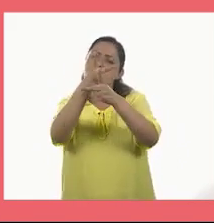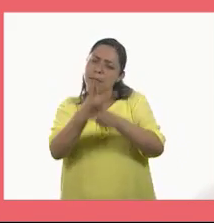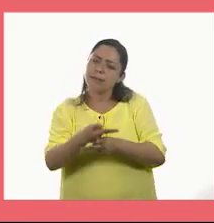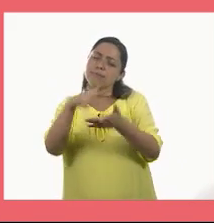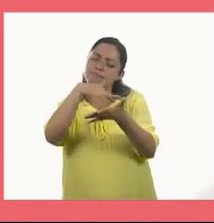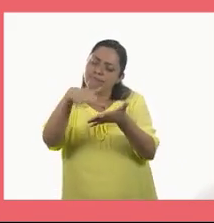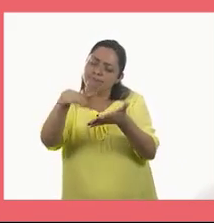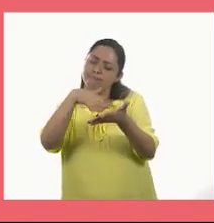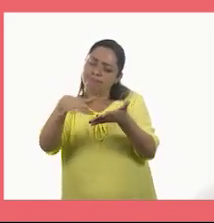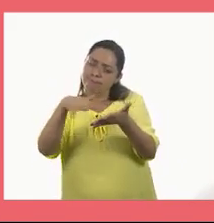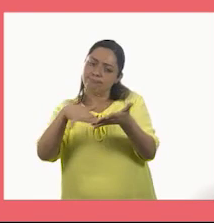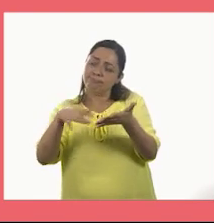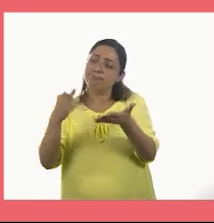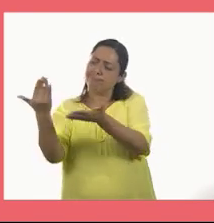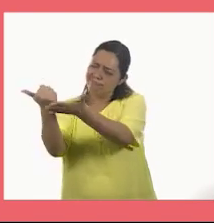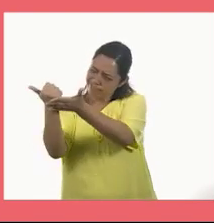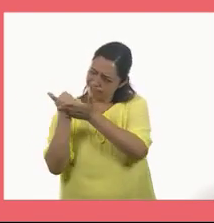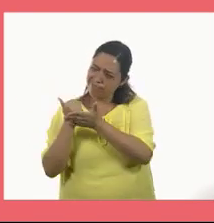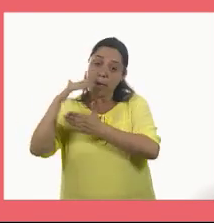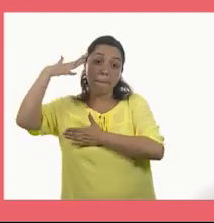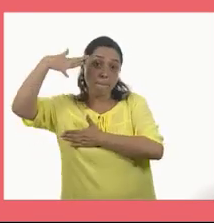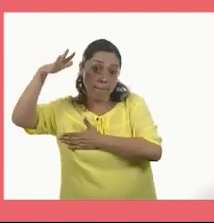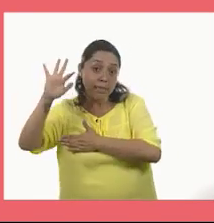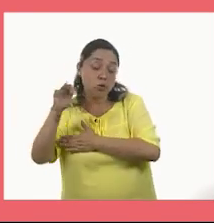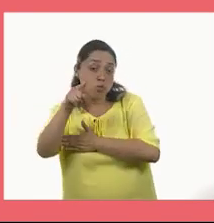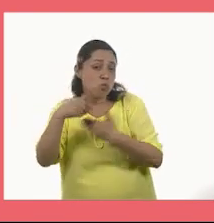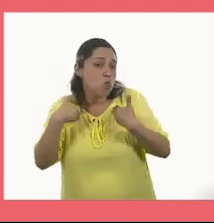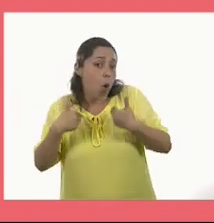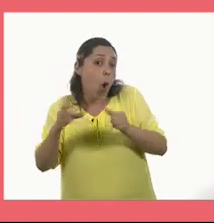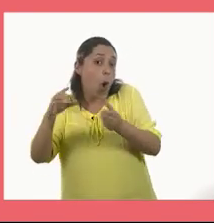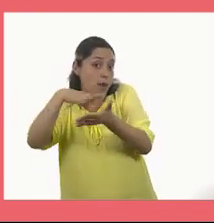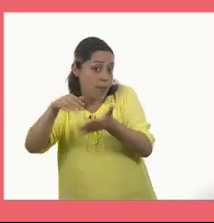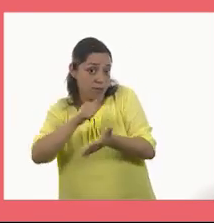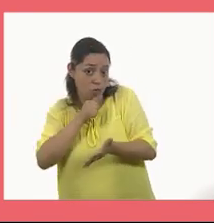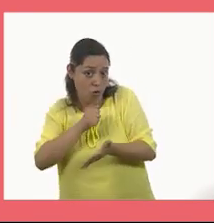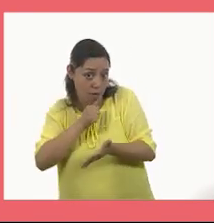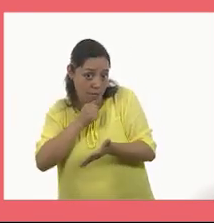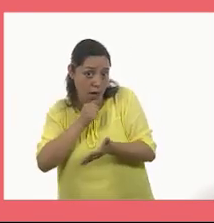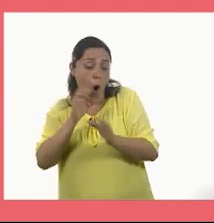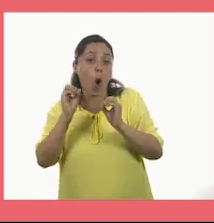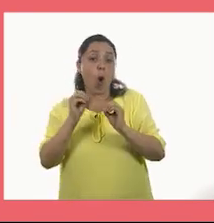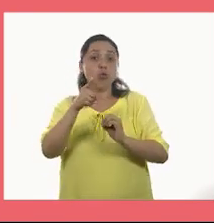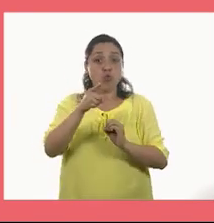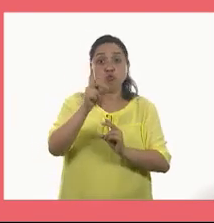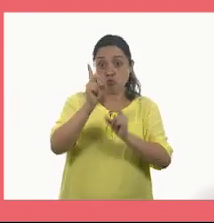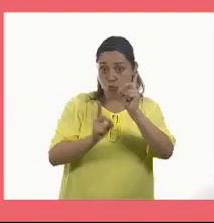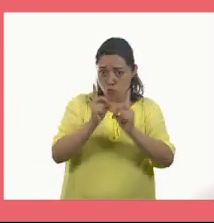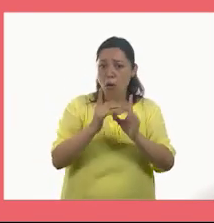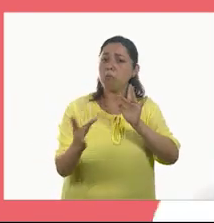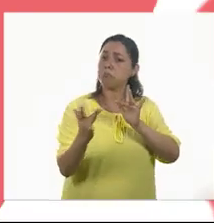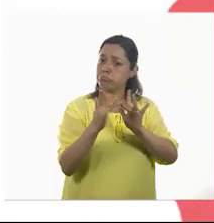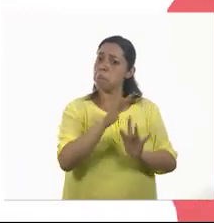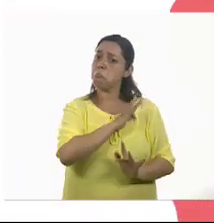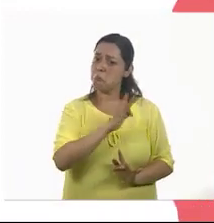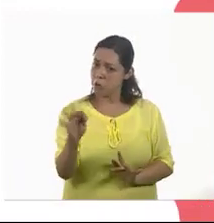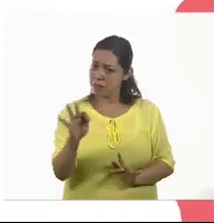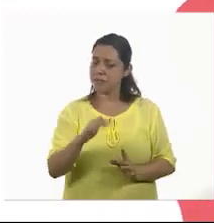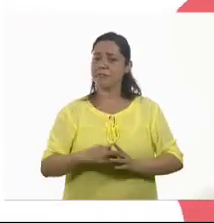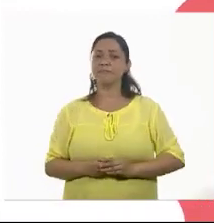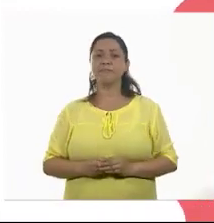un adulto si algo no entiendes o aún no lees. ¿O necesitas ayuda para resolver tus dudas? Contáctanos.